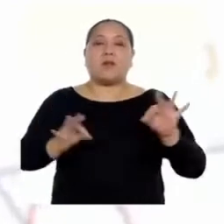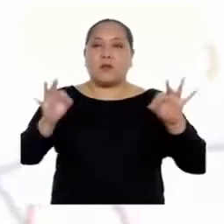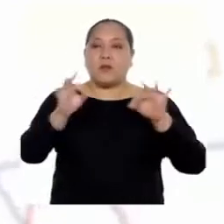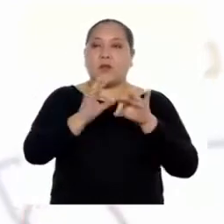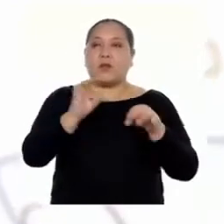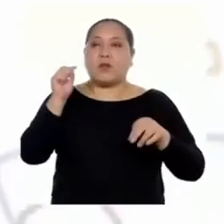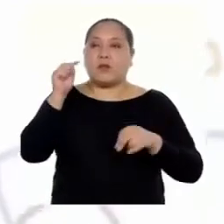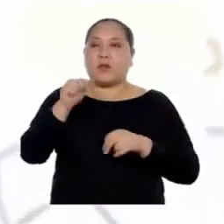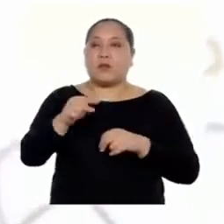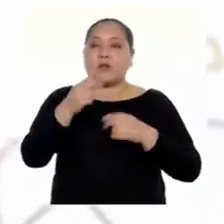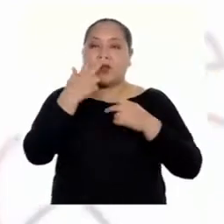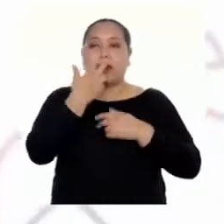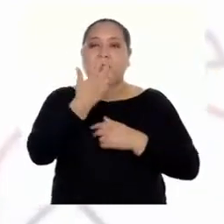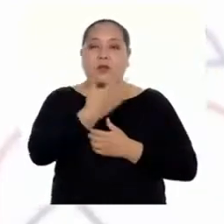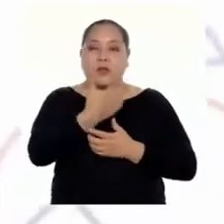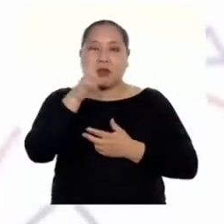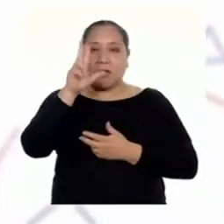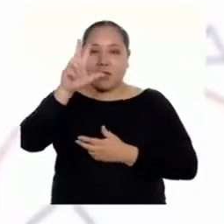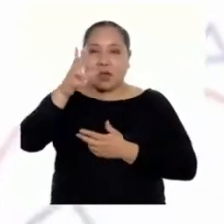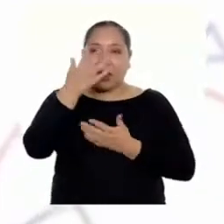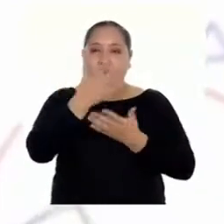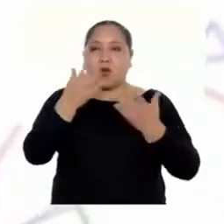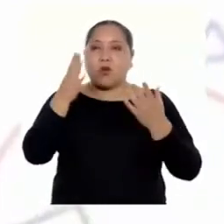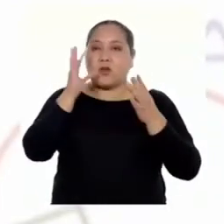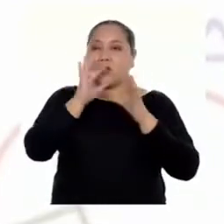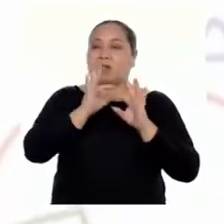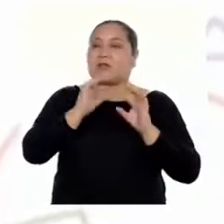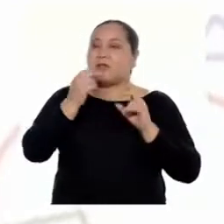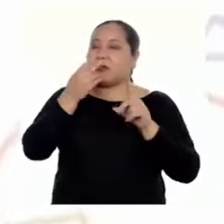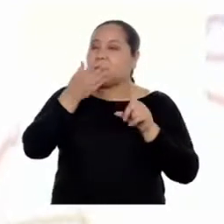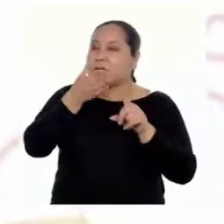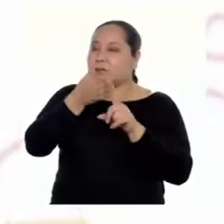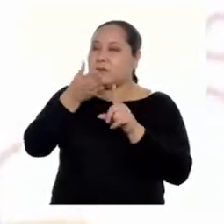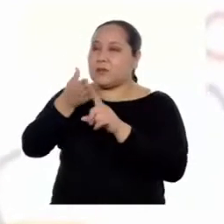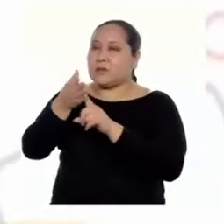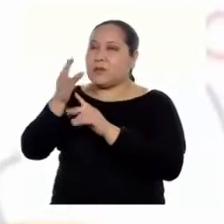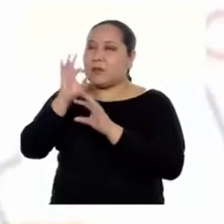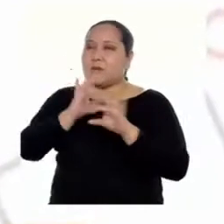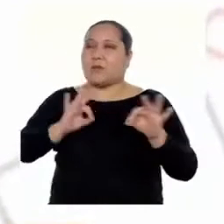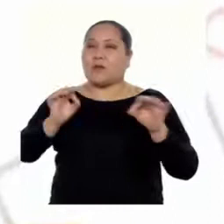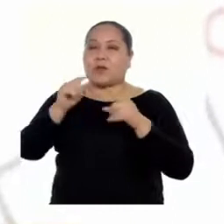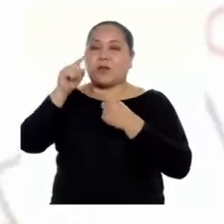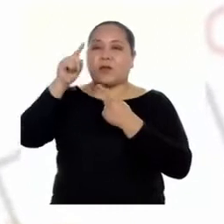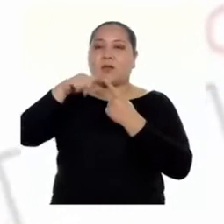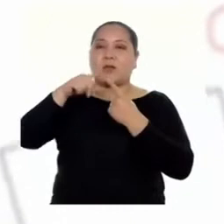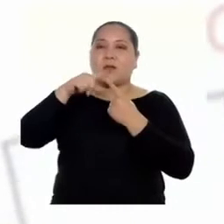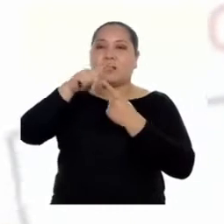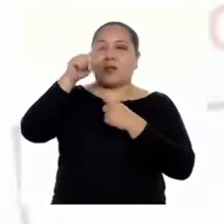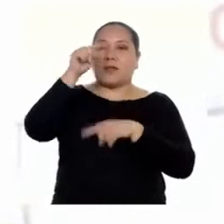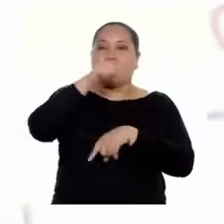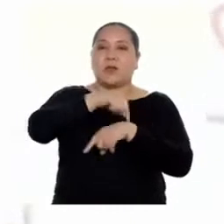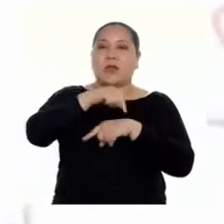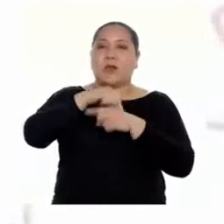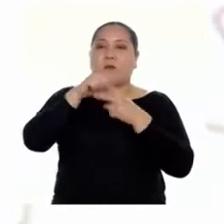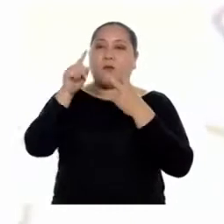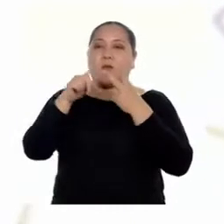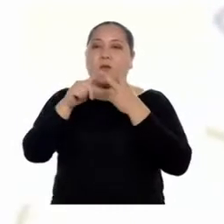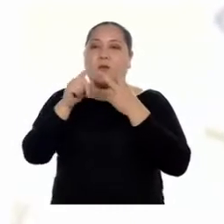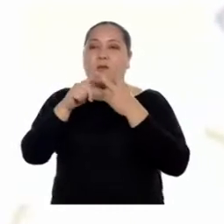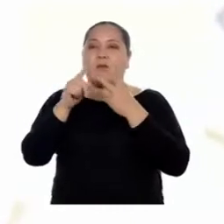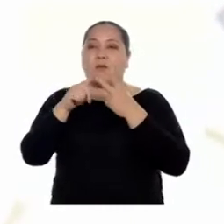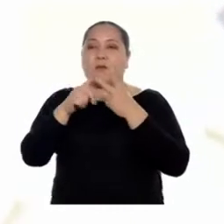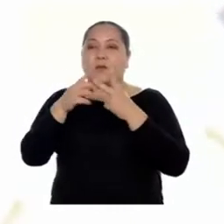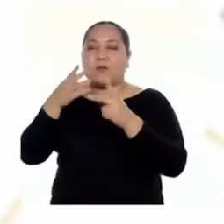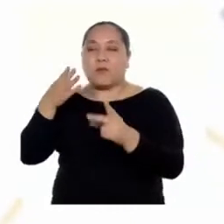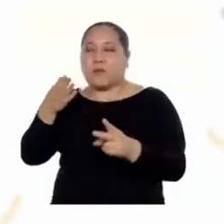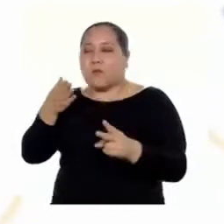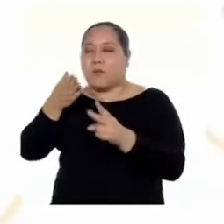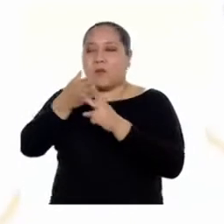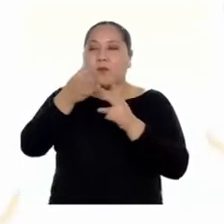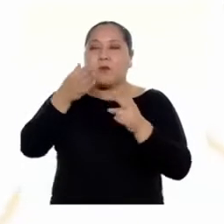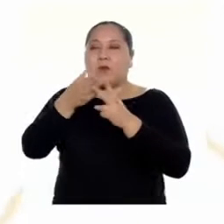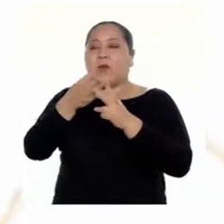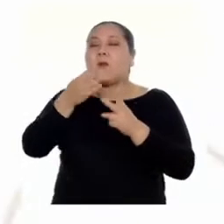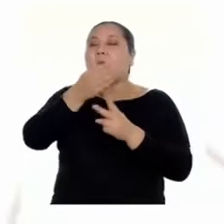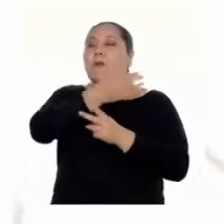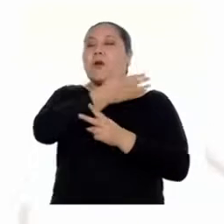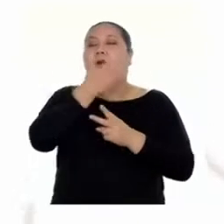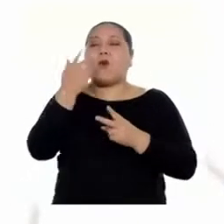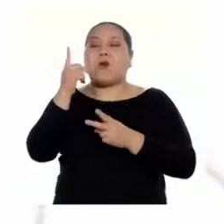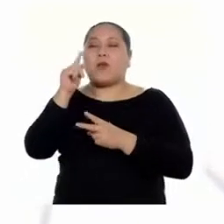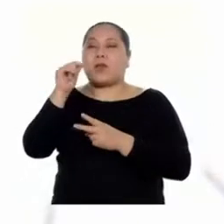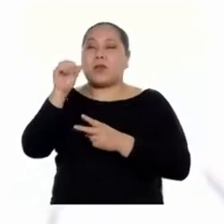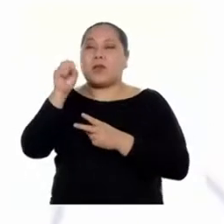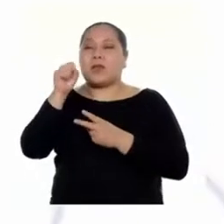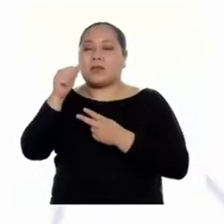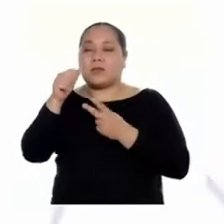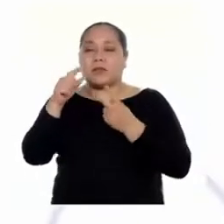3 elementos claves. Yo le digo cuáles. 1. El tiempo. 2. El impacto de una mejor tasa de